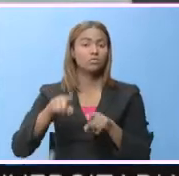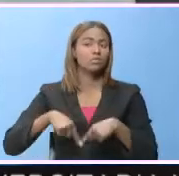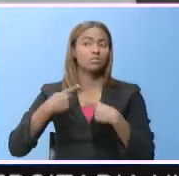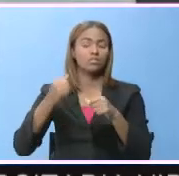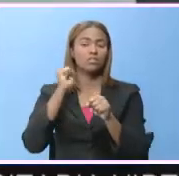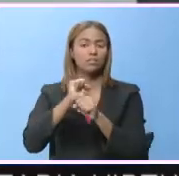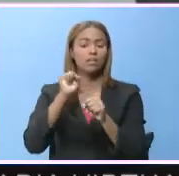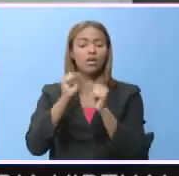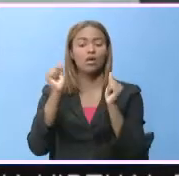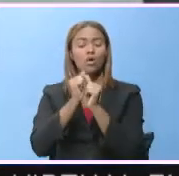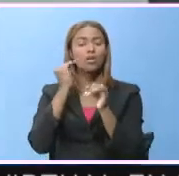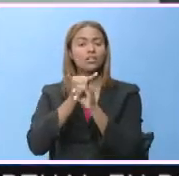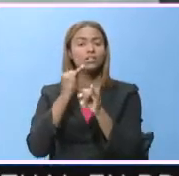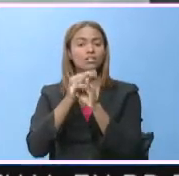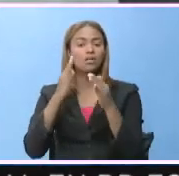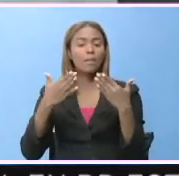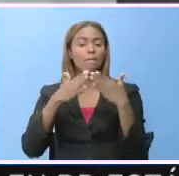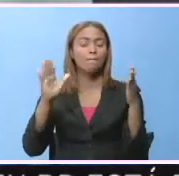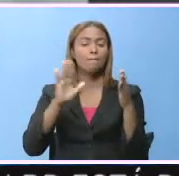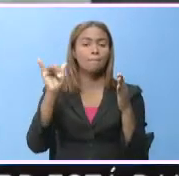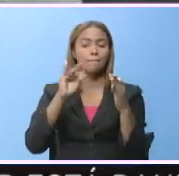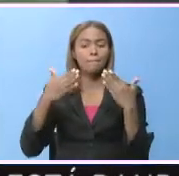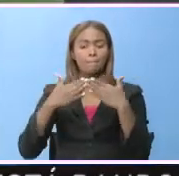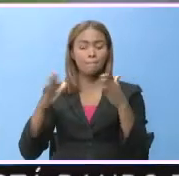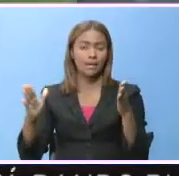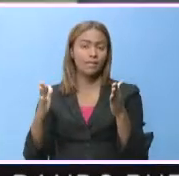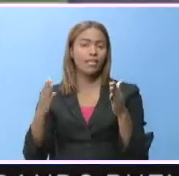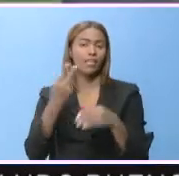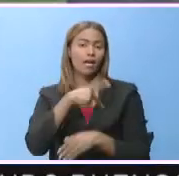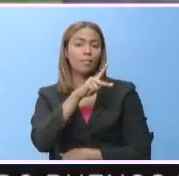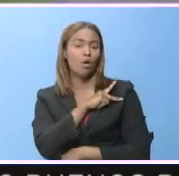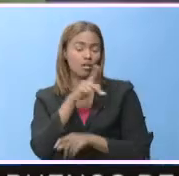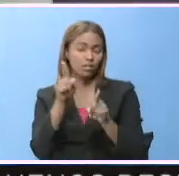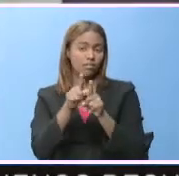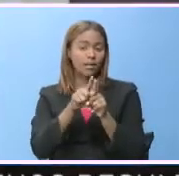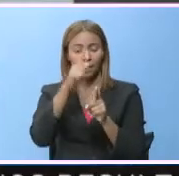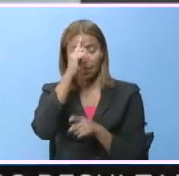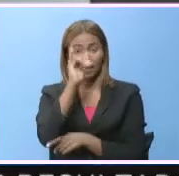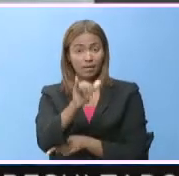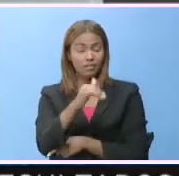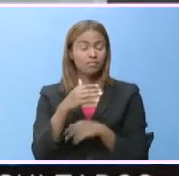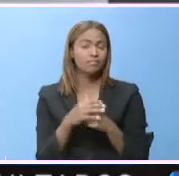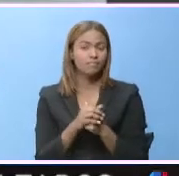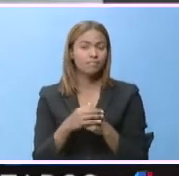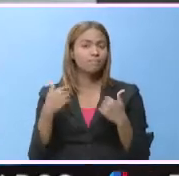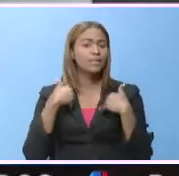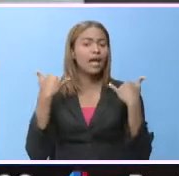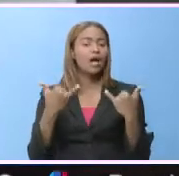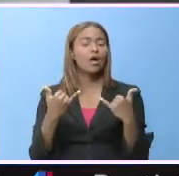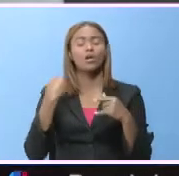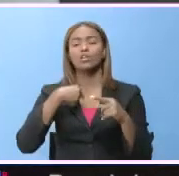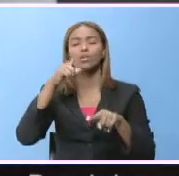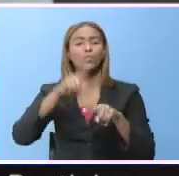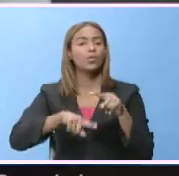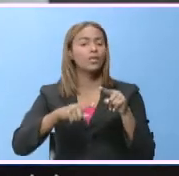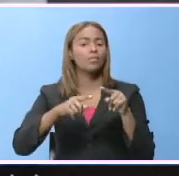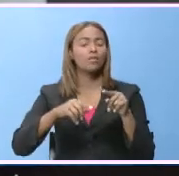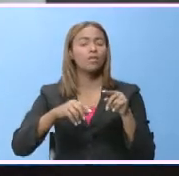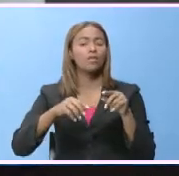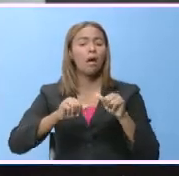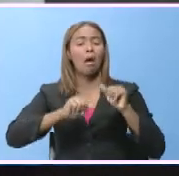con instituciones públicas y privadas en relación a eso. Hay una cosa que no podemos perder de